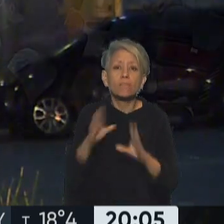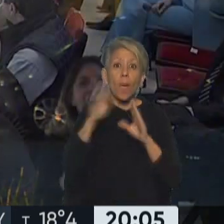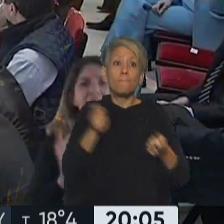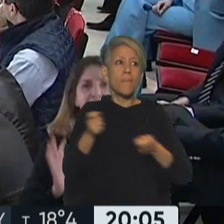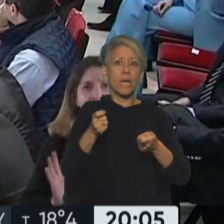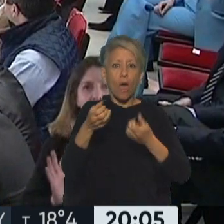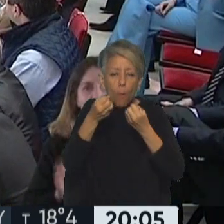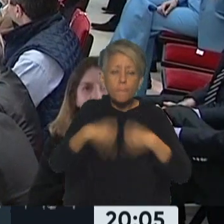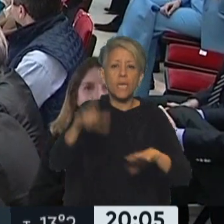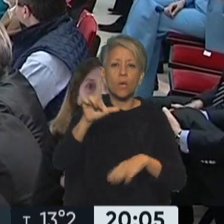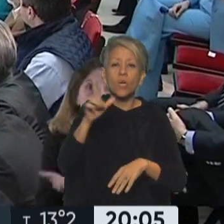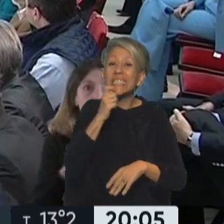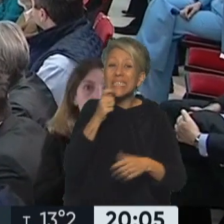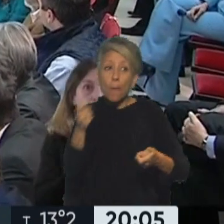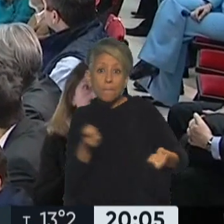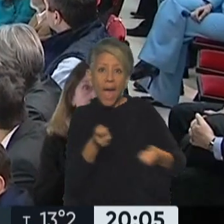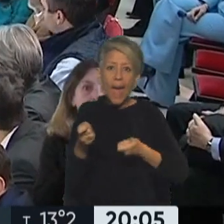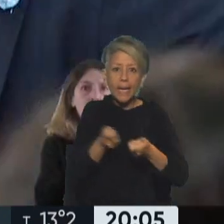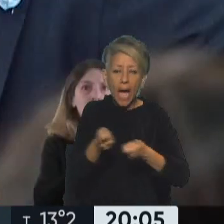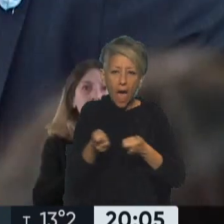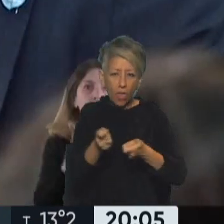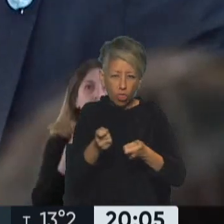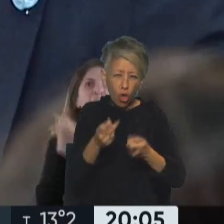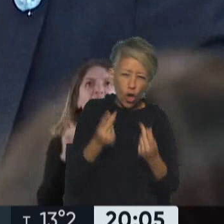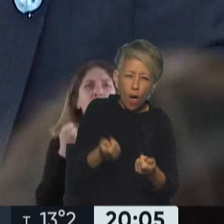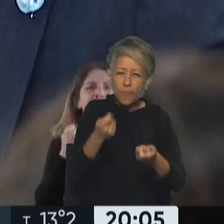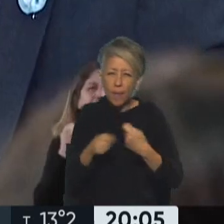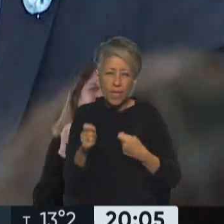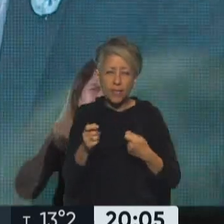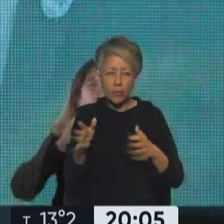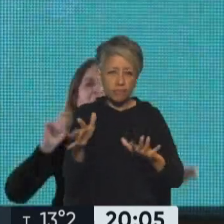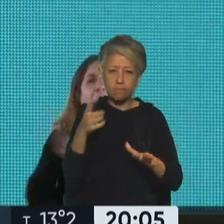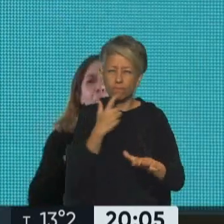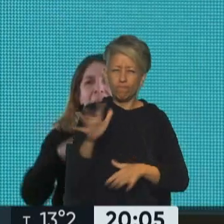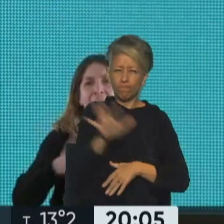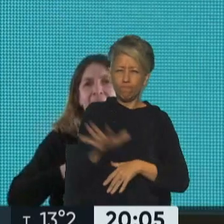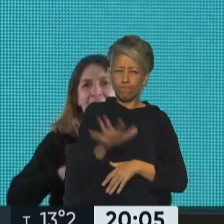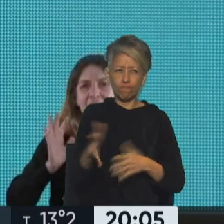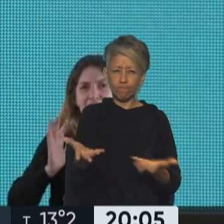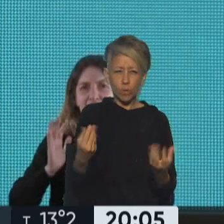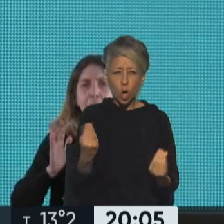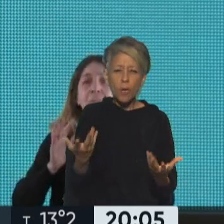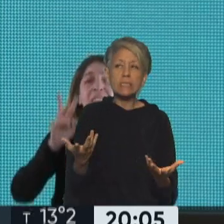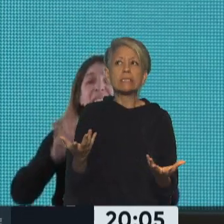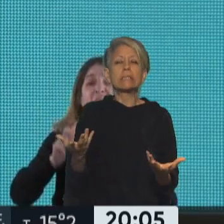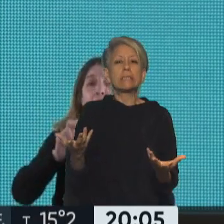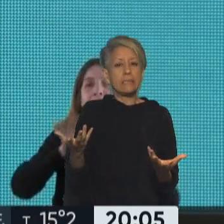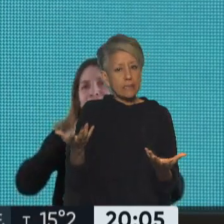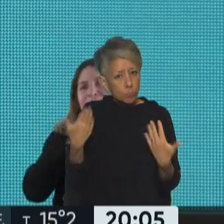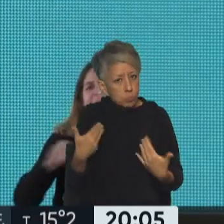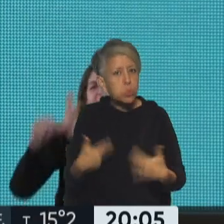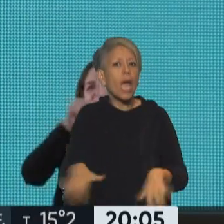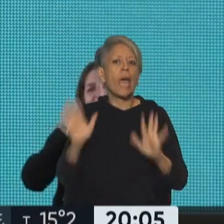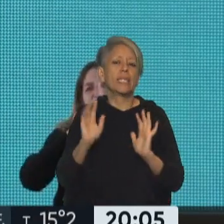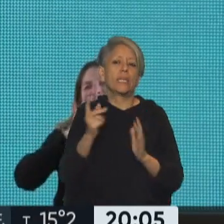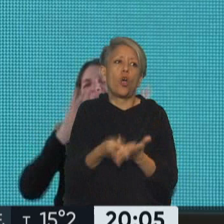está convencido de lo que va a suceder este fin de semana y los próximos movimientos a tener en cuenta, entonces no sería raro esperar nuevamente